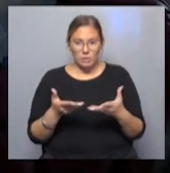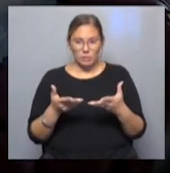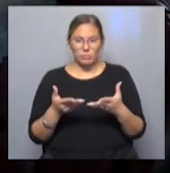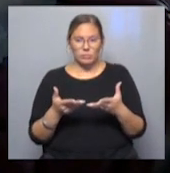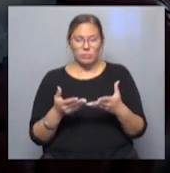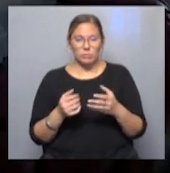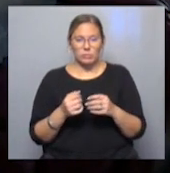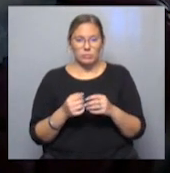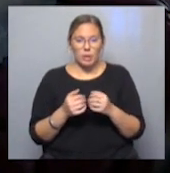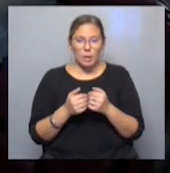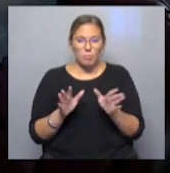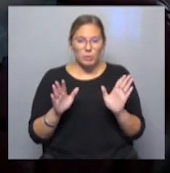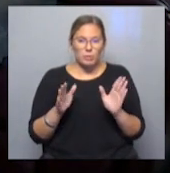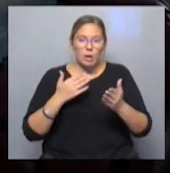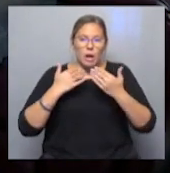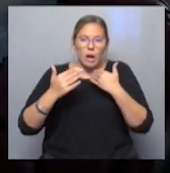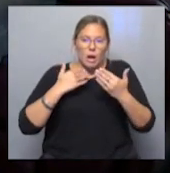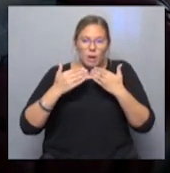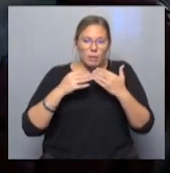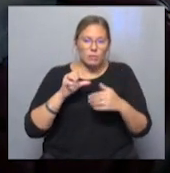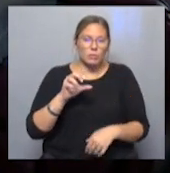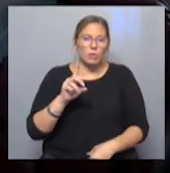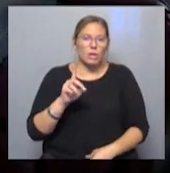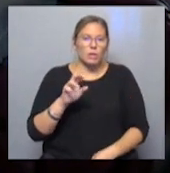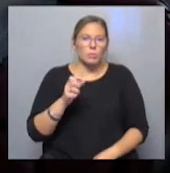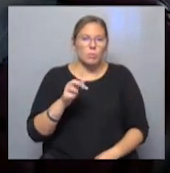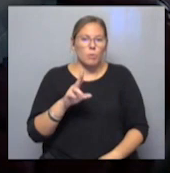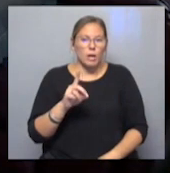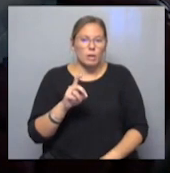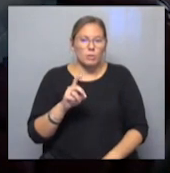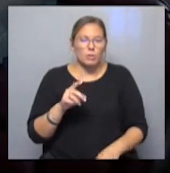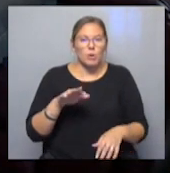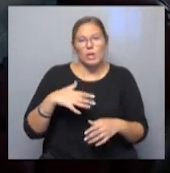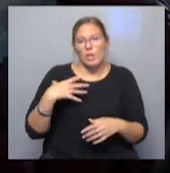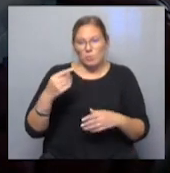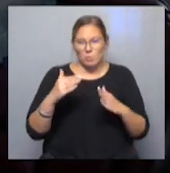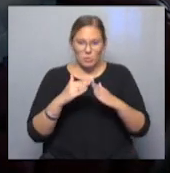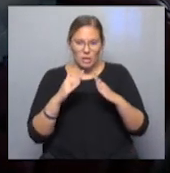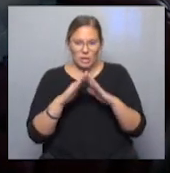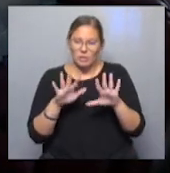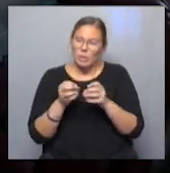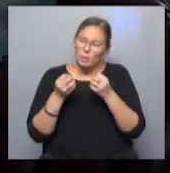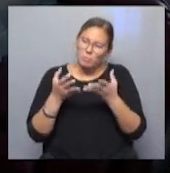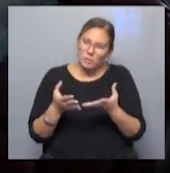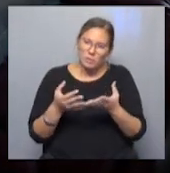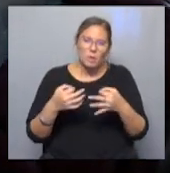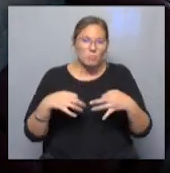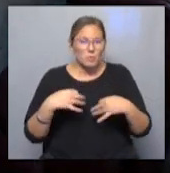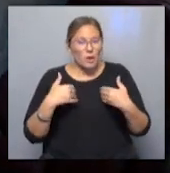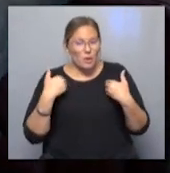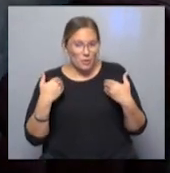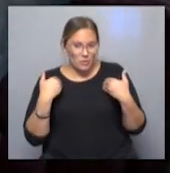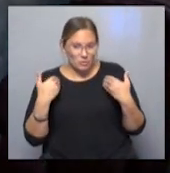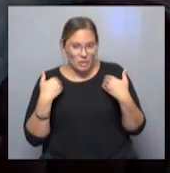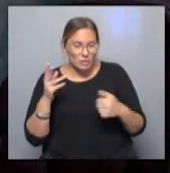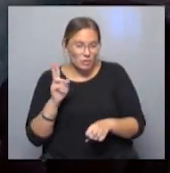vamos, capaz que empiezo hablando con Eduardo, que es el dueño de casa. Eduardo, ¿cómo andás? Muy bien, muy contento con